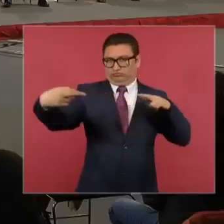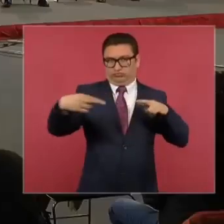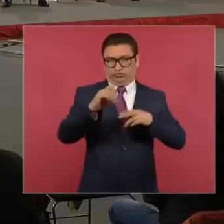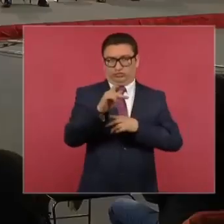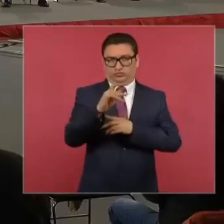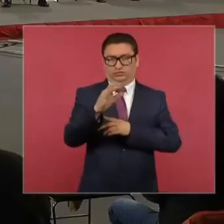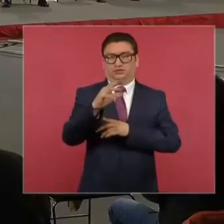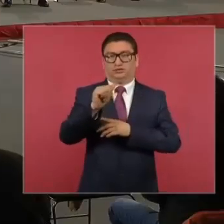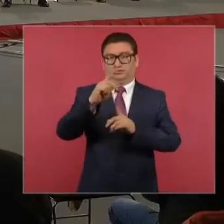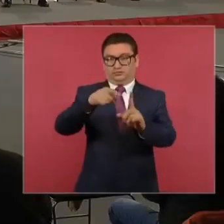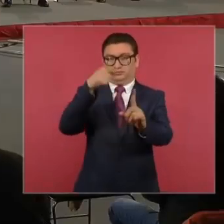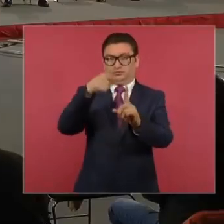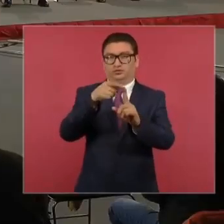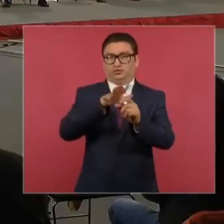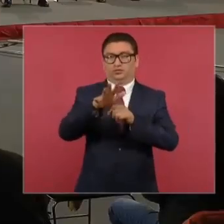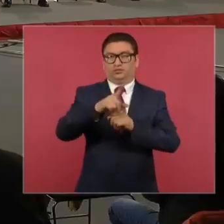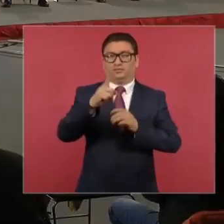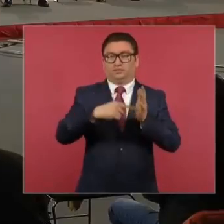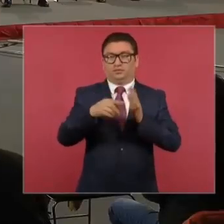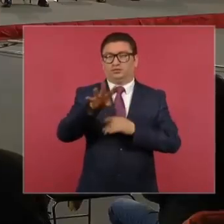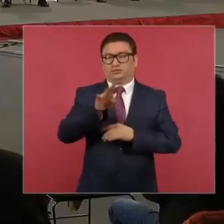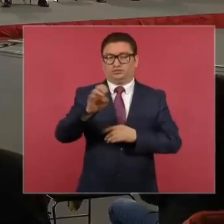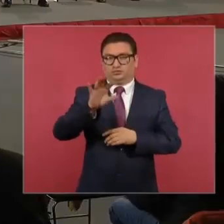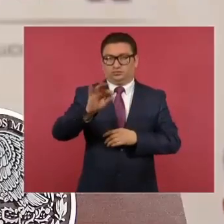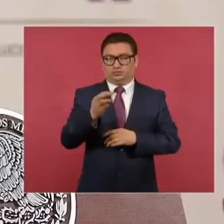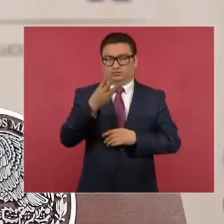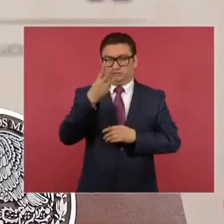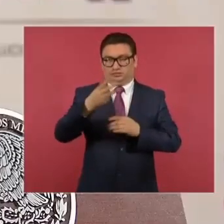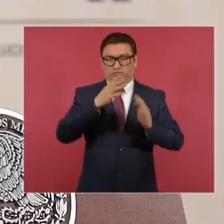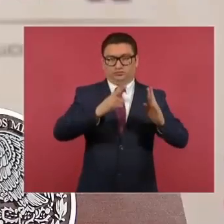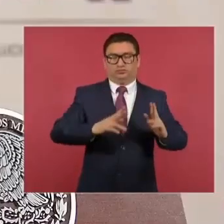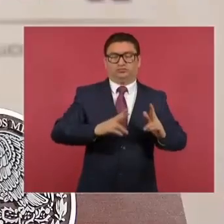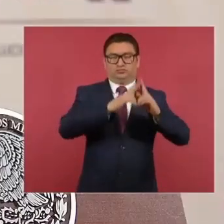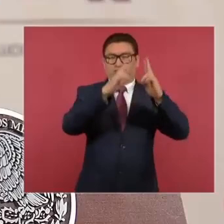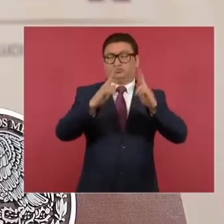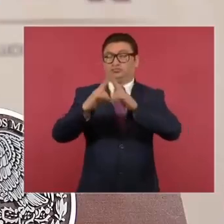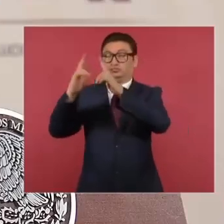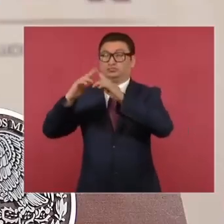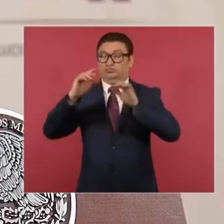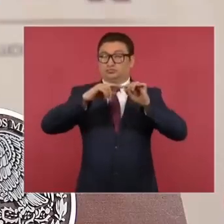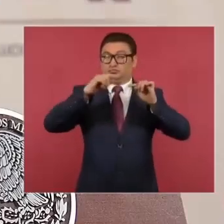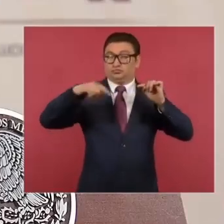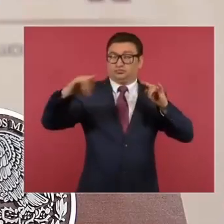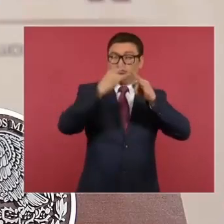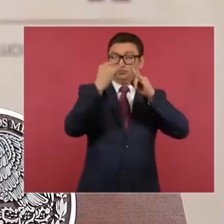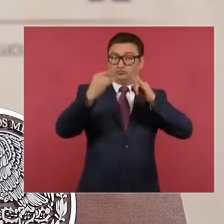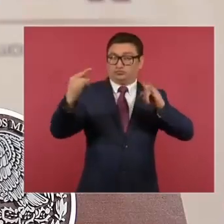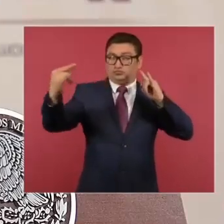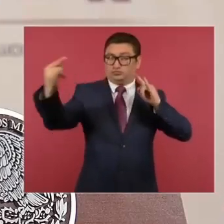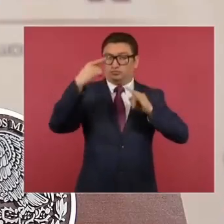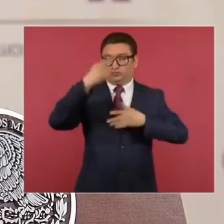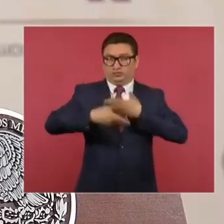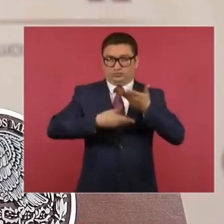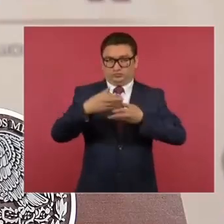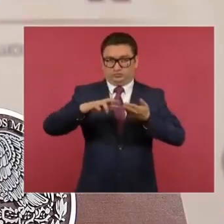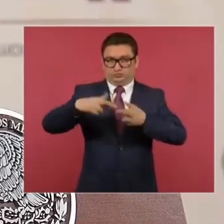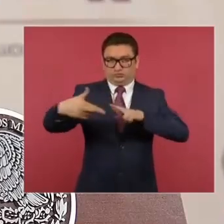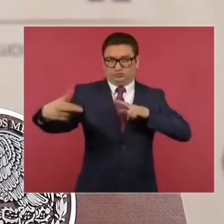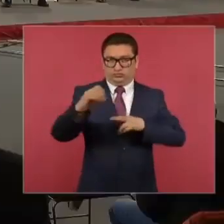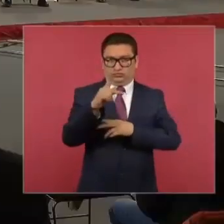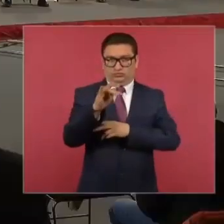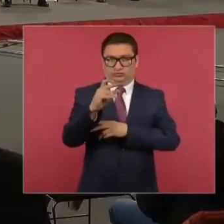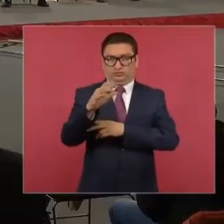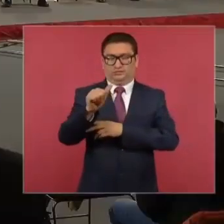La meta es conectar 2.443 torres de telefonía con servicios de fibra óptica. Siguiente,